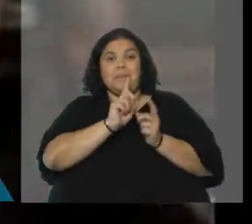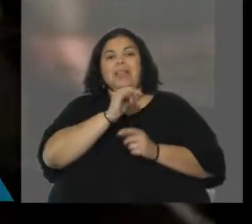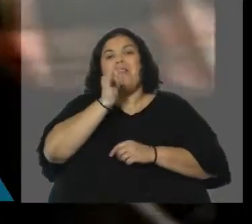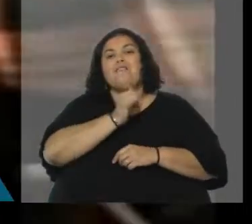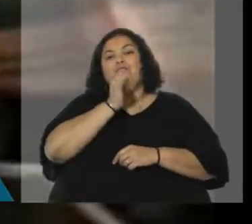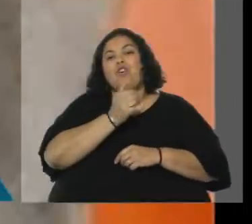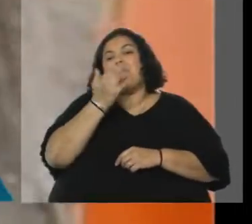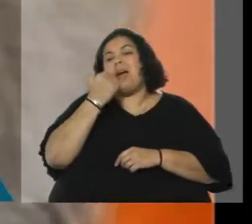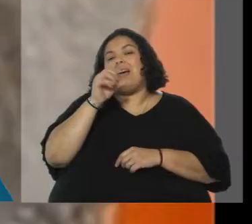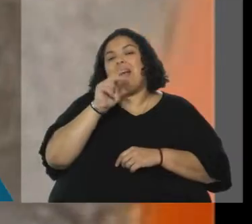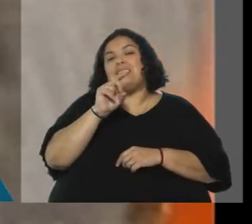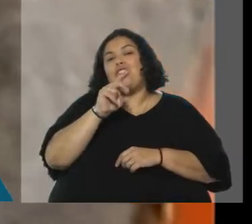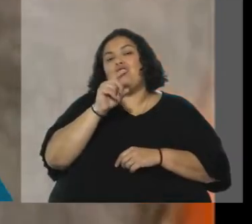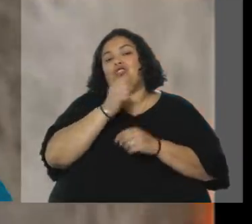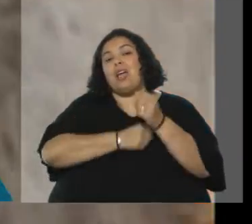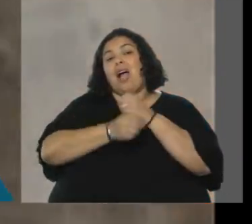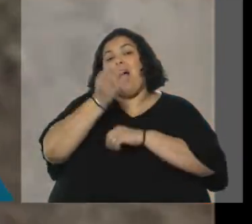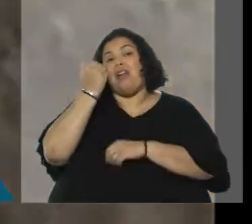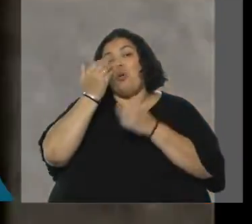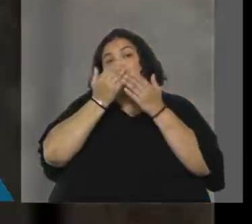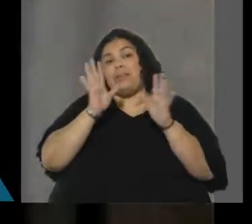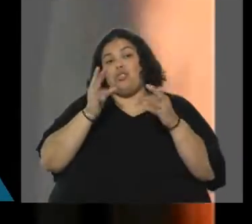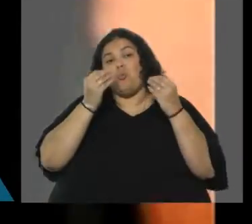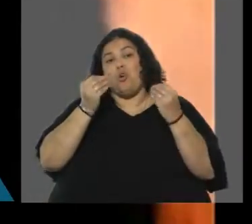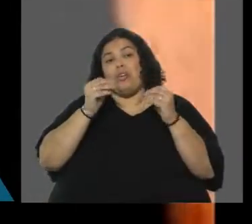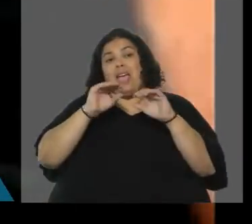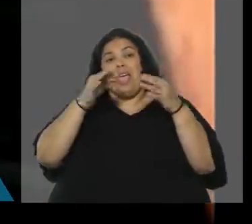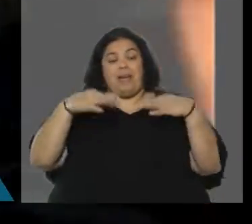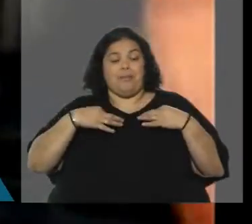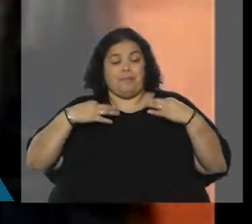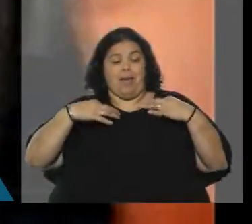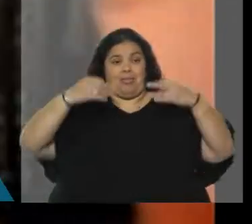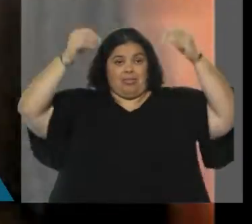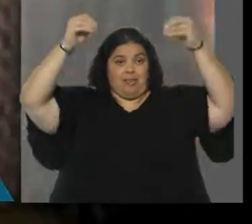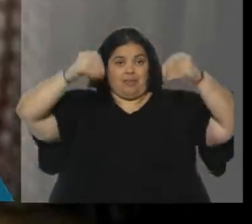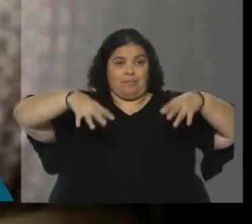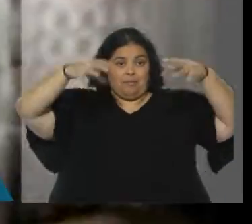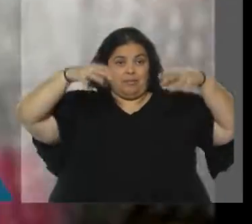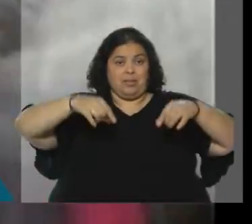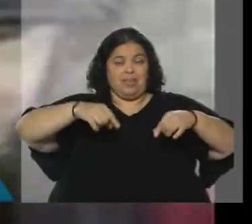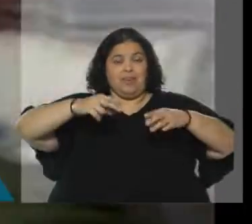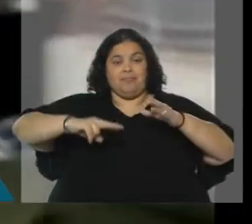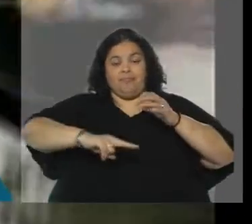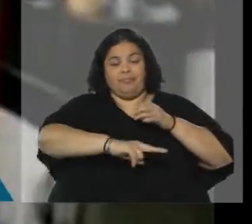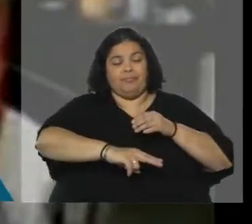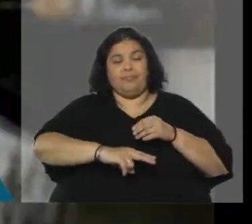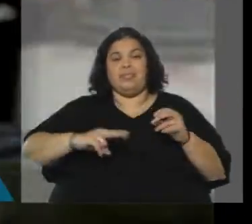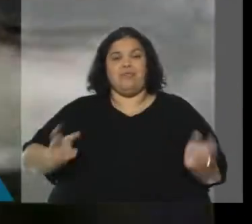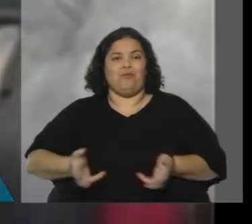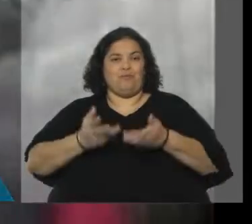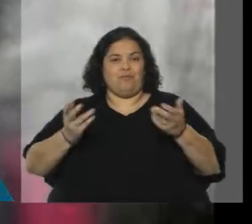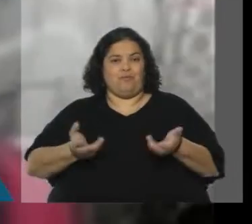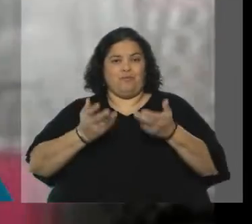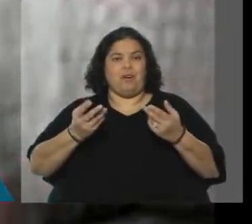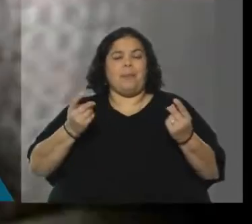casi 12 años comenzó cuando una manta cayó sobre una resistencia el ladrillo y alambres conectados a un tomacorriente que los